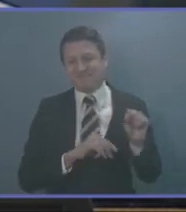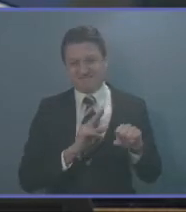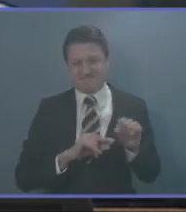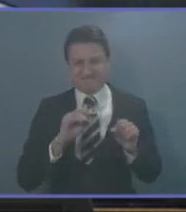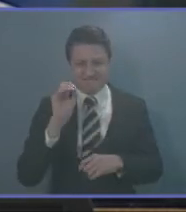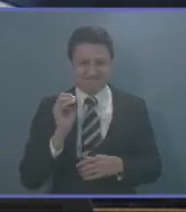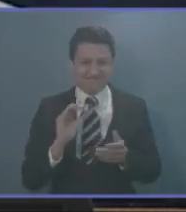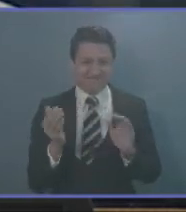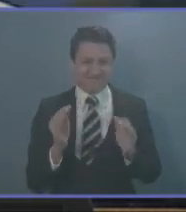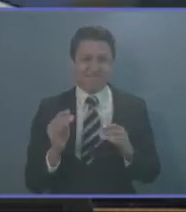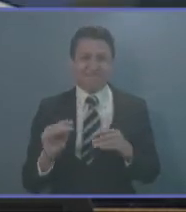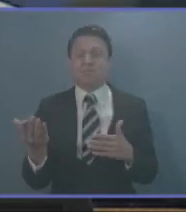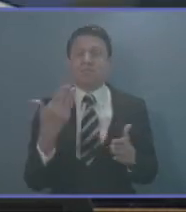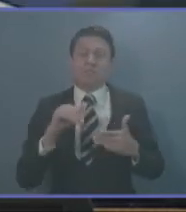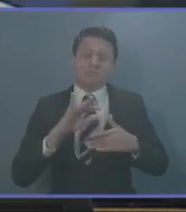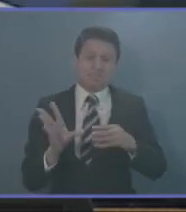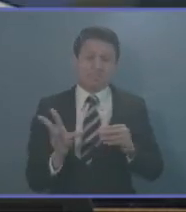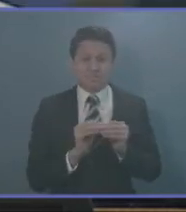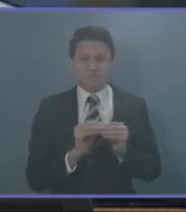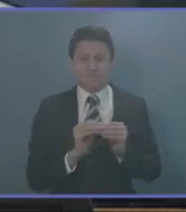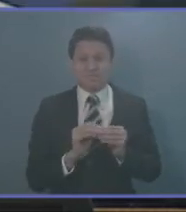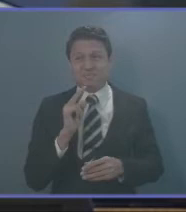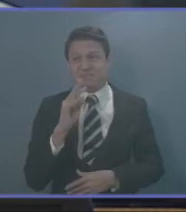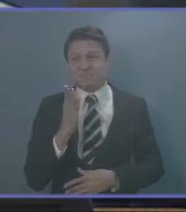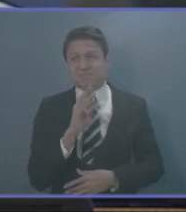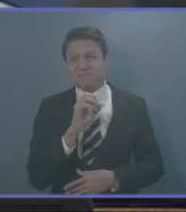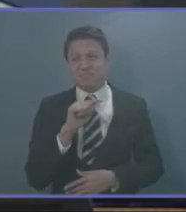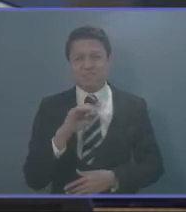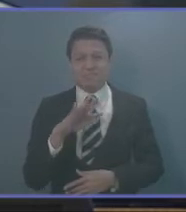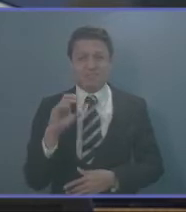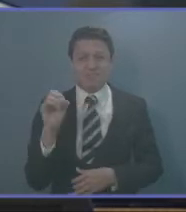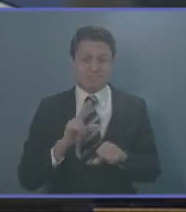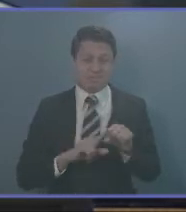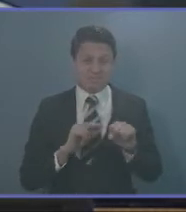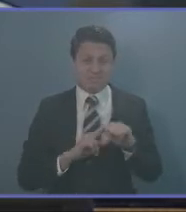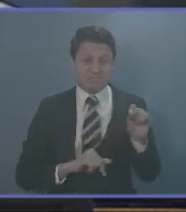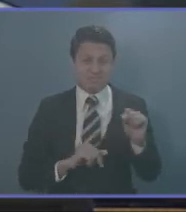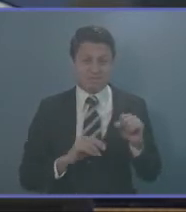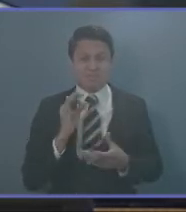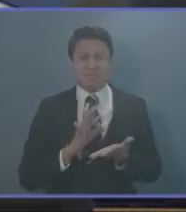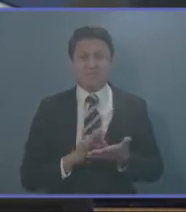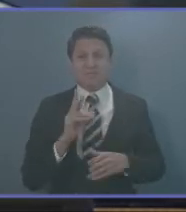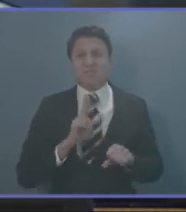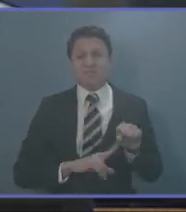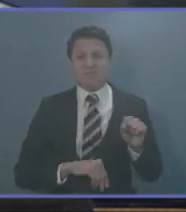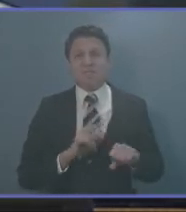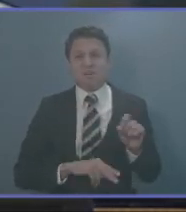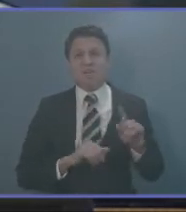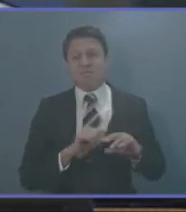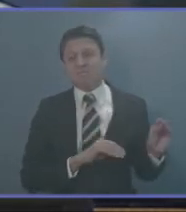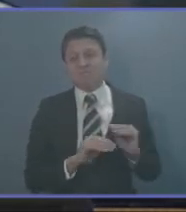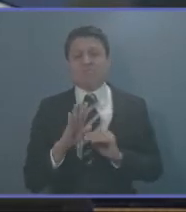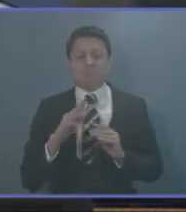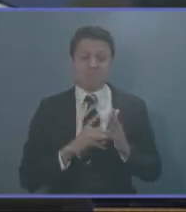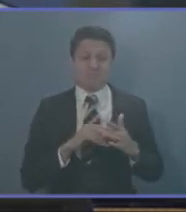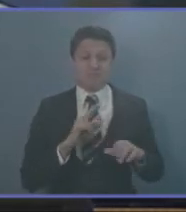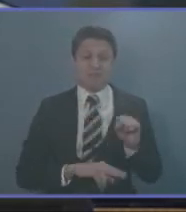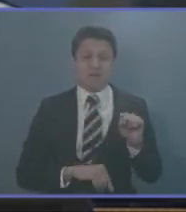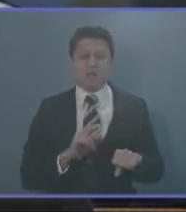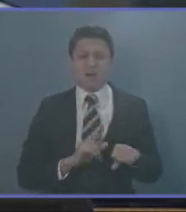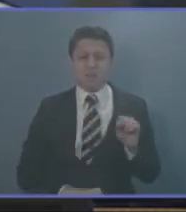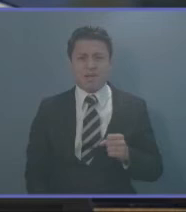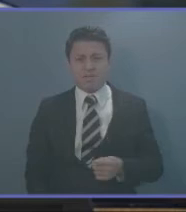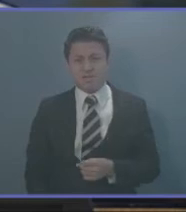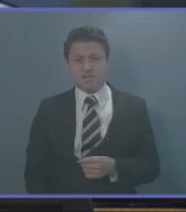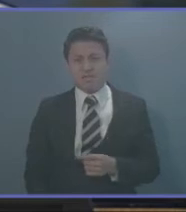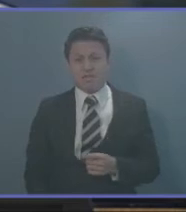fija, más adicional por cada millar o fracción de 0.50 centavos de dólar sobre el exceso de 4.000 dólares.